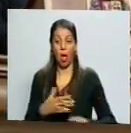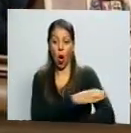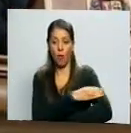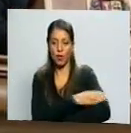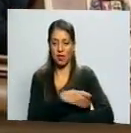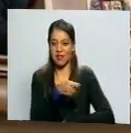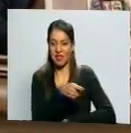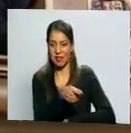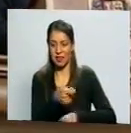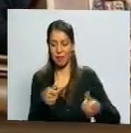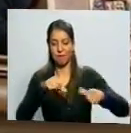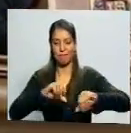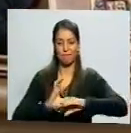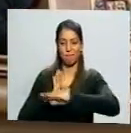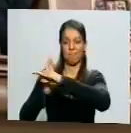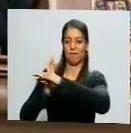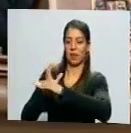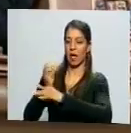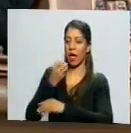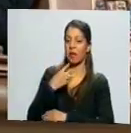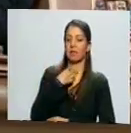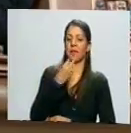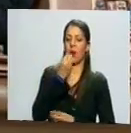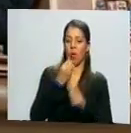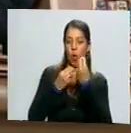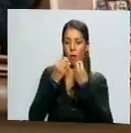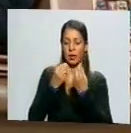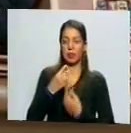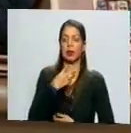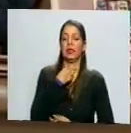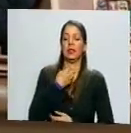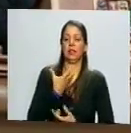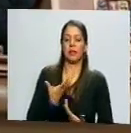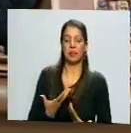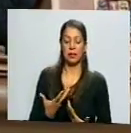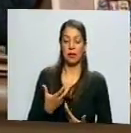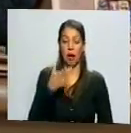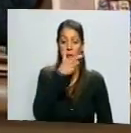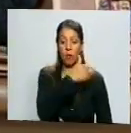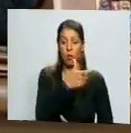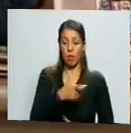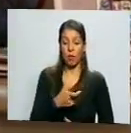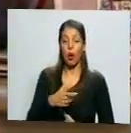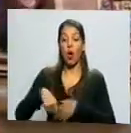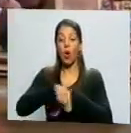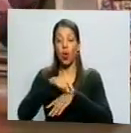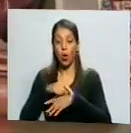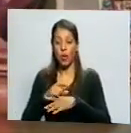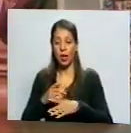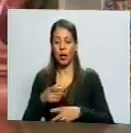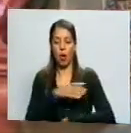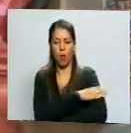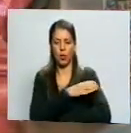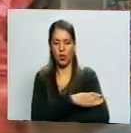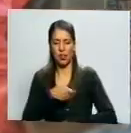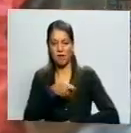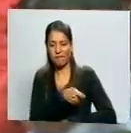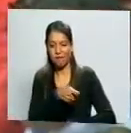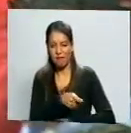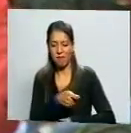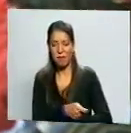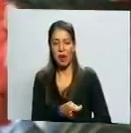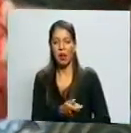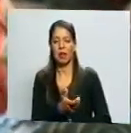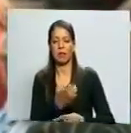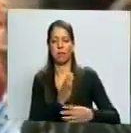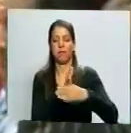manera, parte del tema que se ha buscado es afectar las capacidades del Estado, las capacidades de acción del